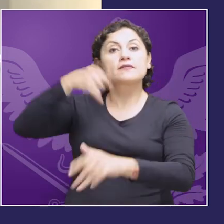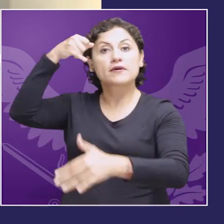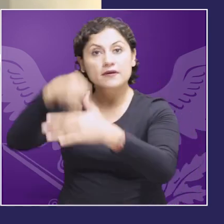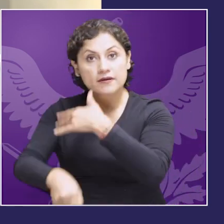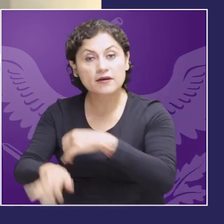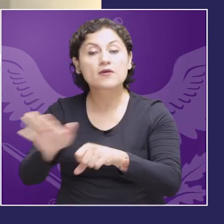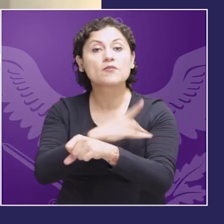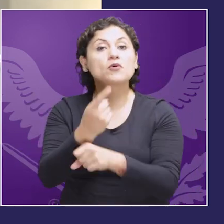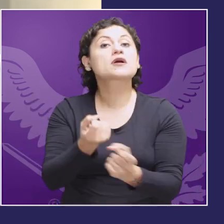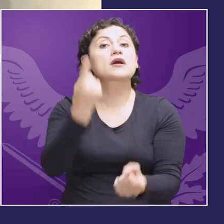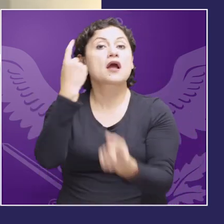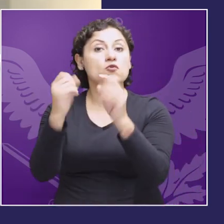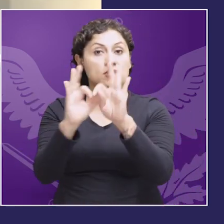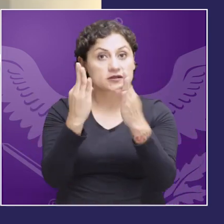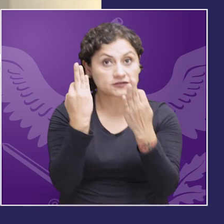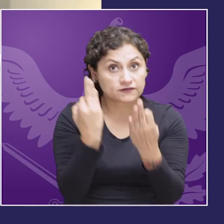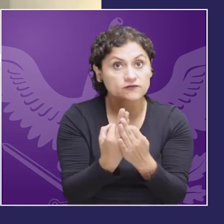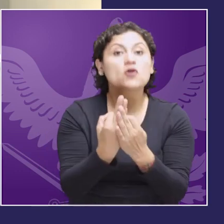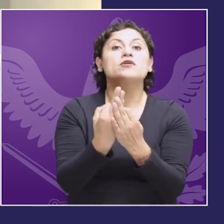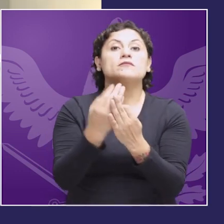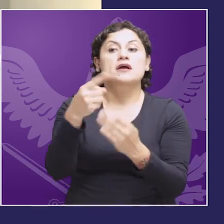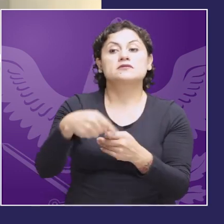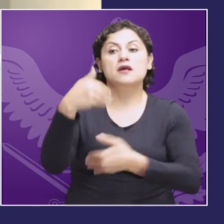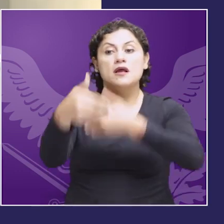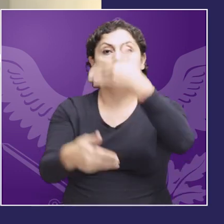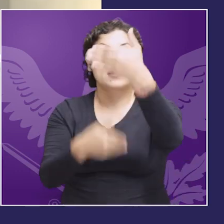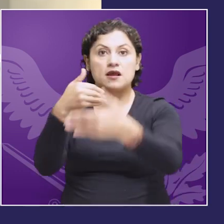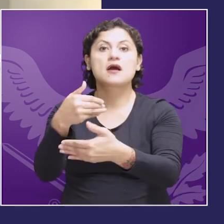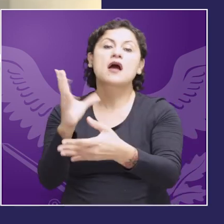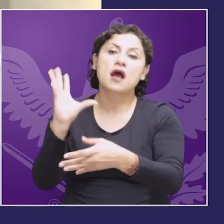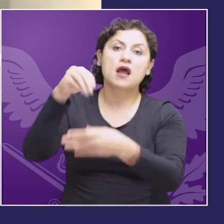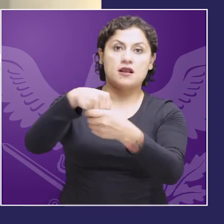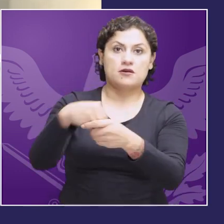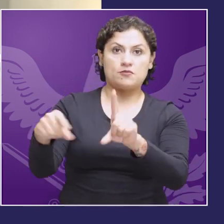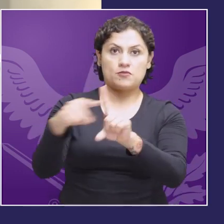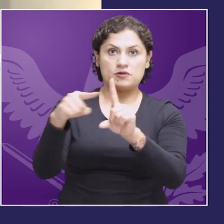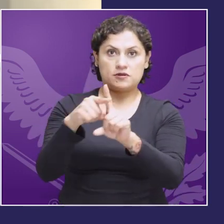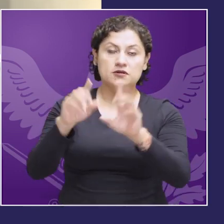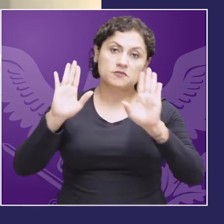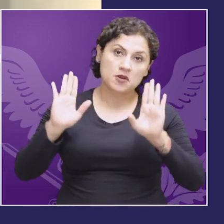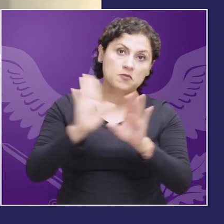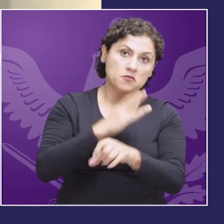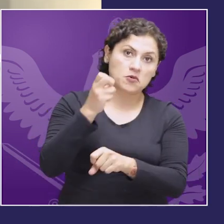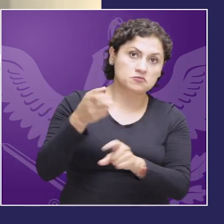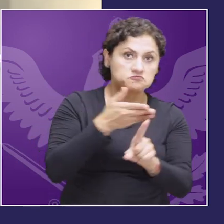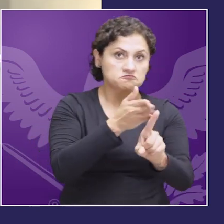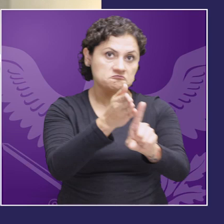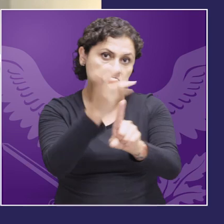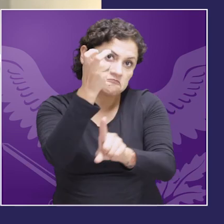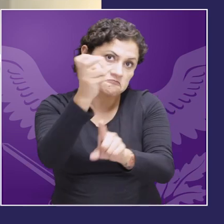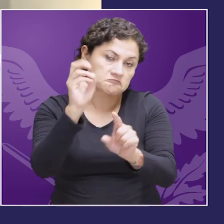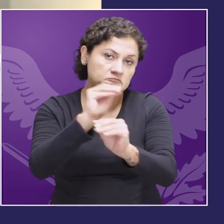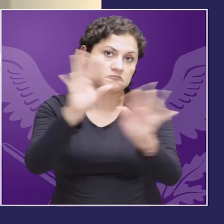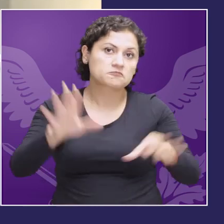medidas afirmativas valen por el fondo y por la forma, porque hay mecanismos procedimentales que